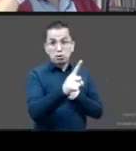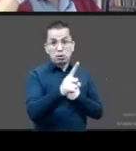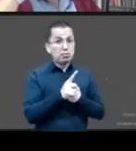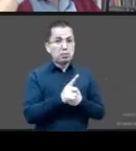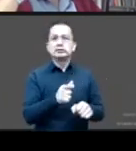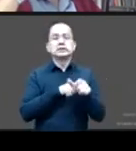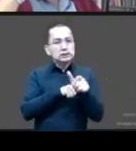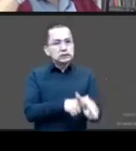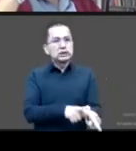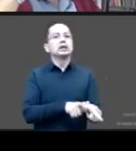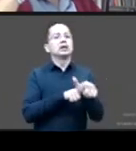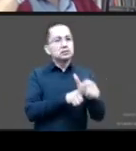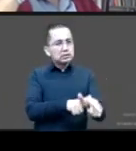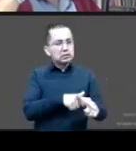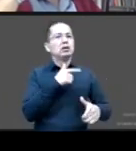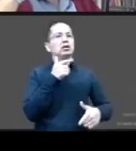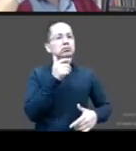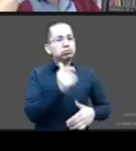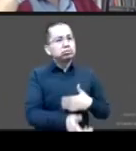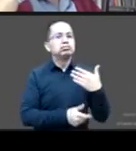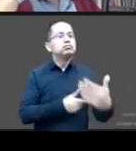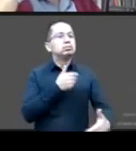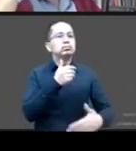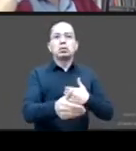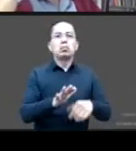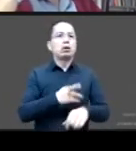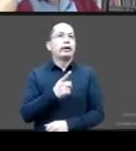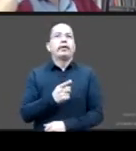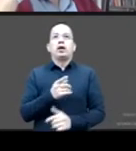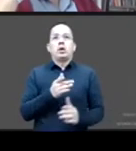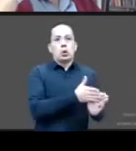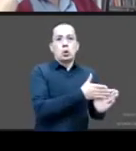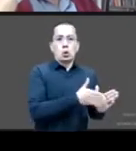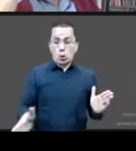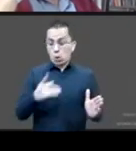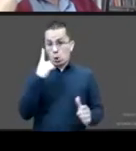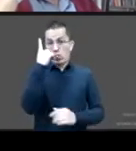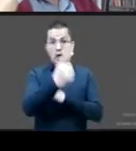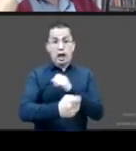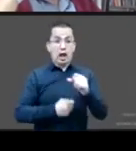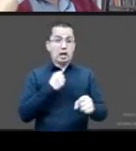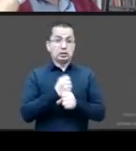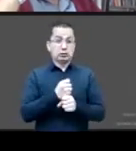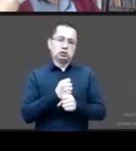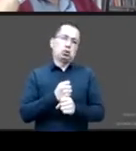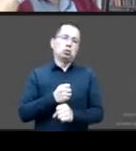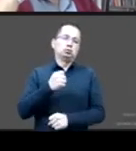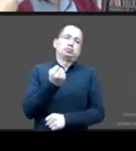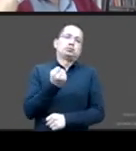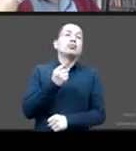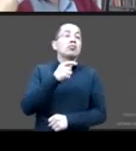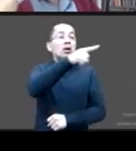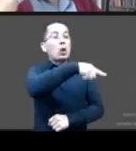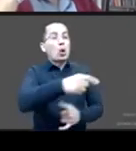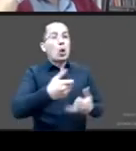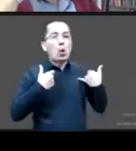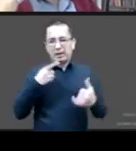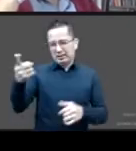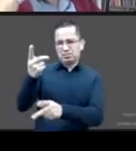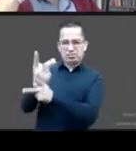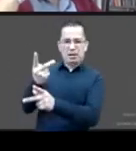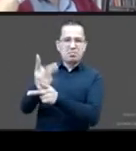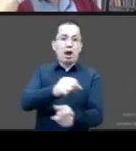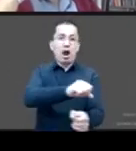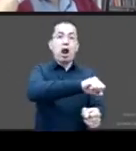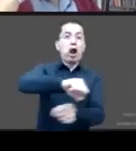año abandonan la educación media superior lo que en México llamamos el bachillerato la preparatoria más